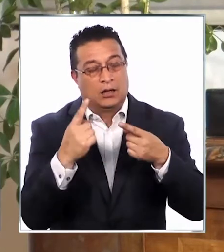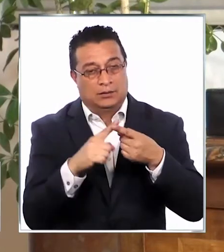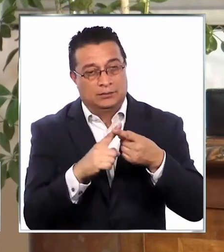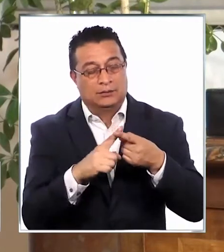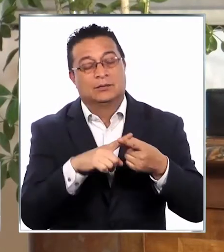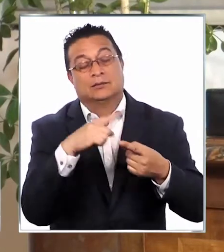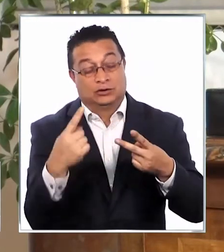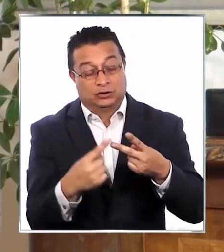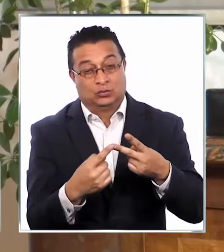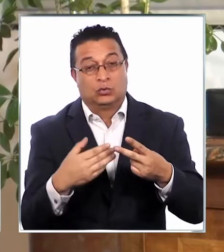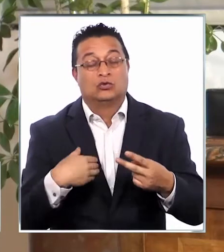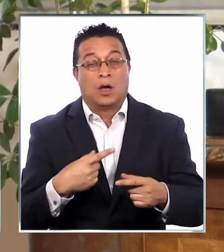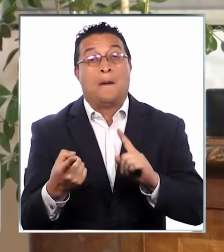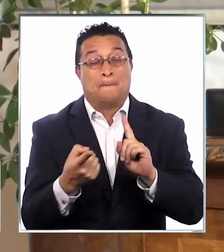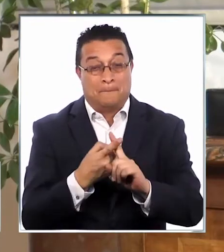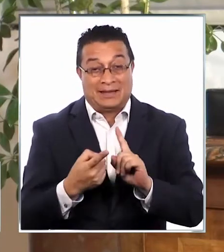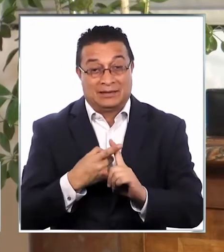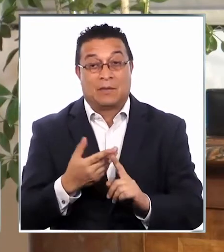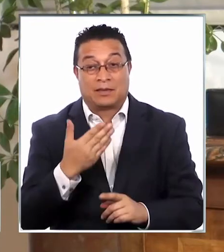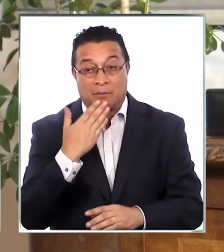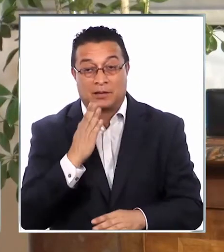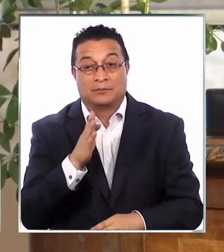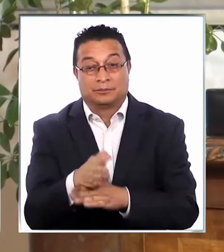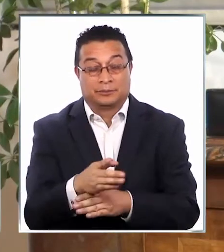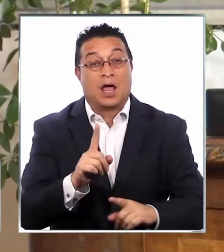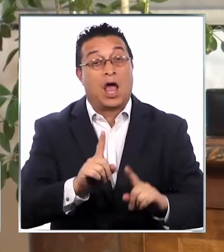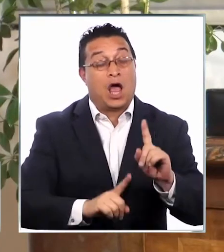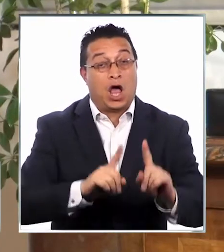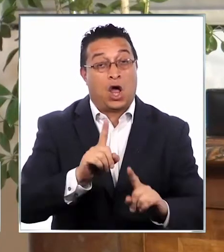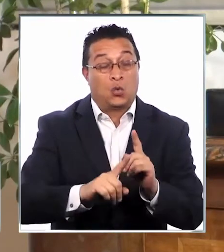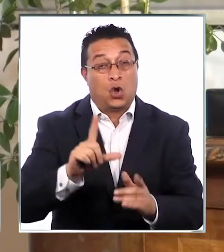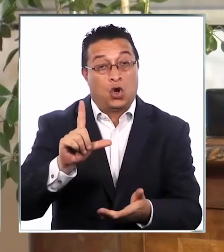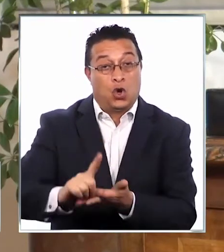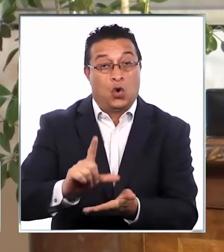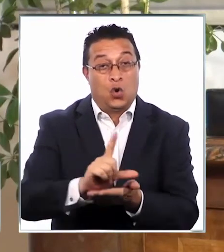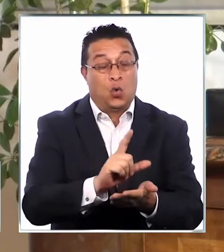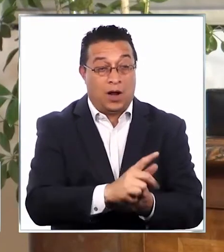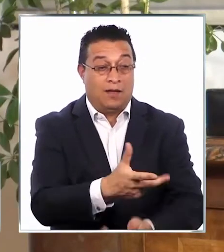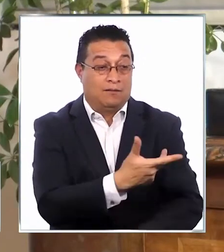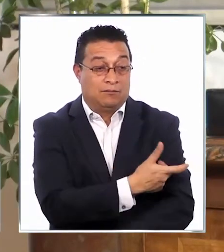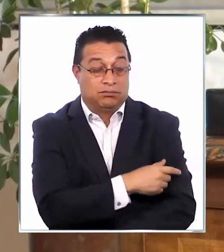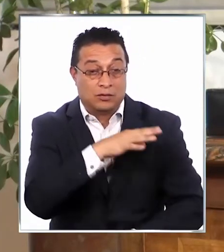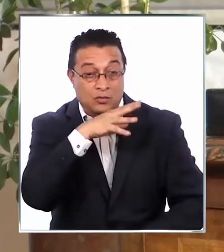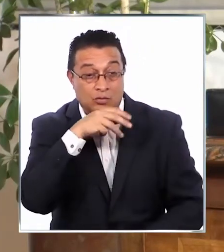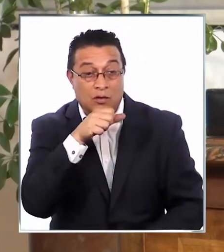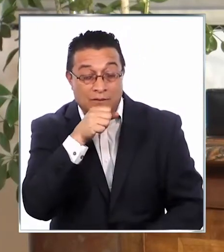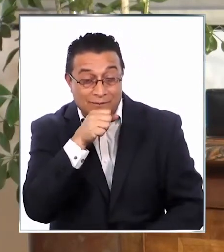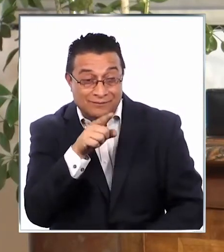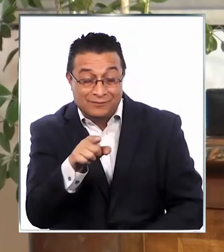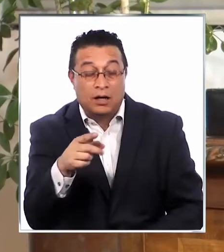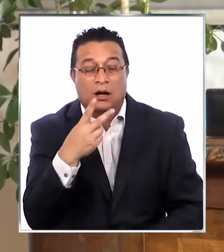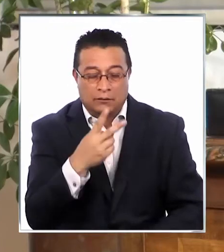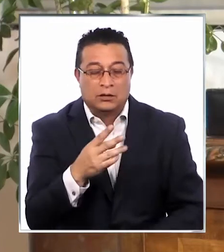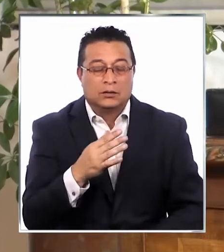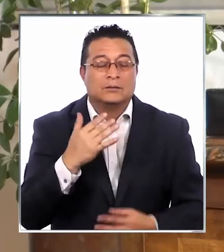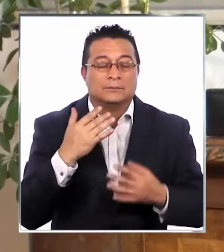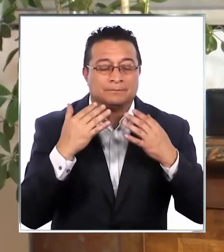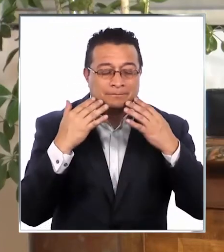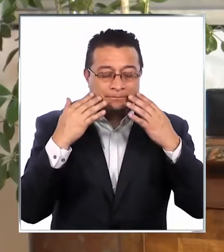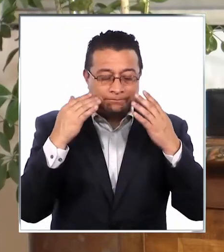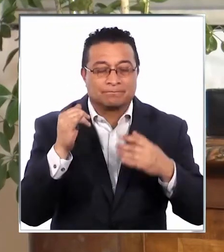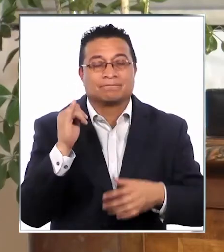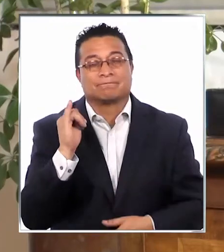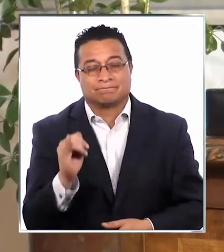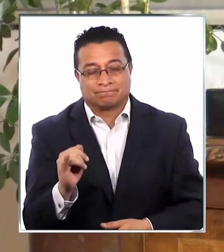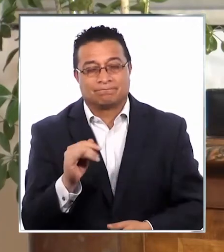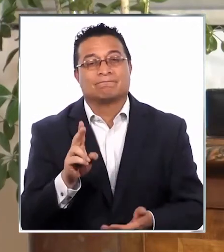Segundo, obviamente que como me tocó participar en algunos lugares donde estaban vacunando adultos mayores, sí, era realmente